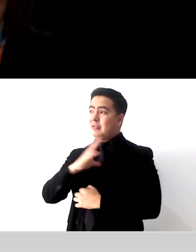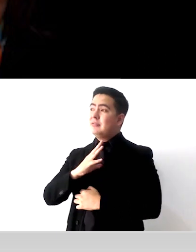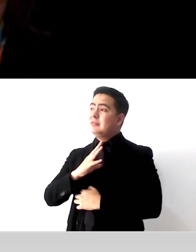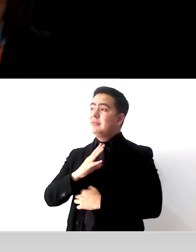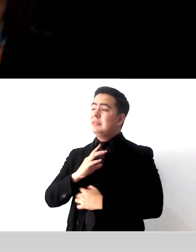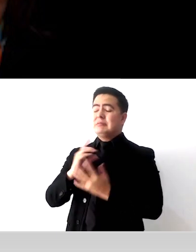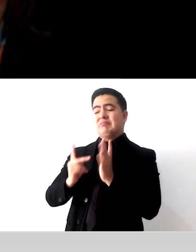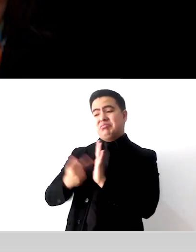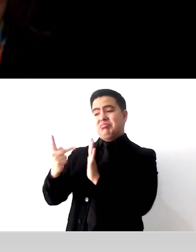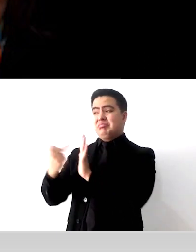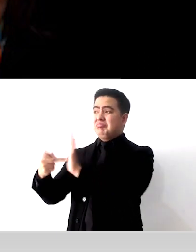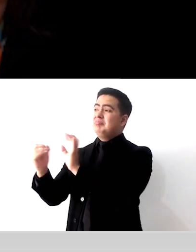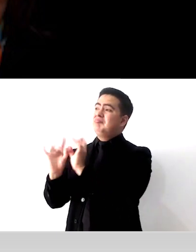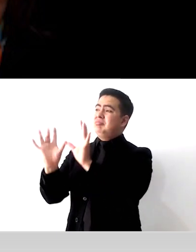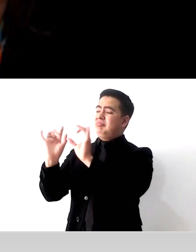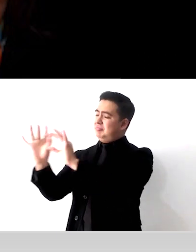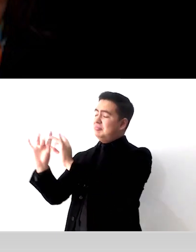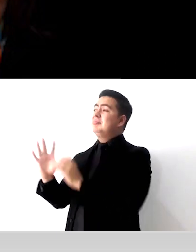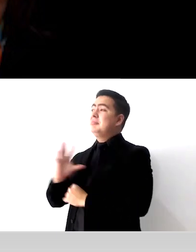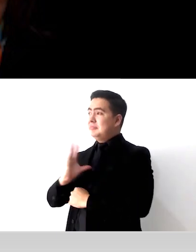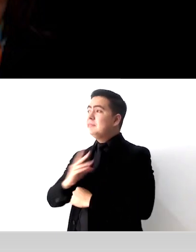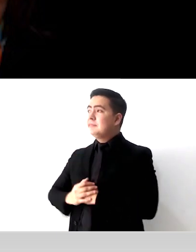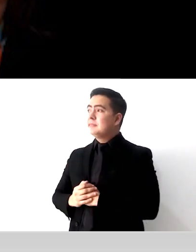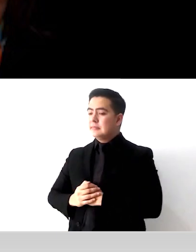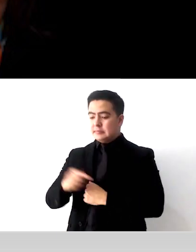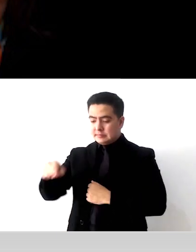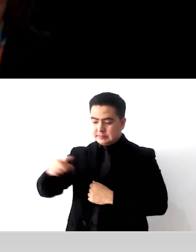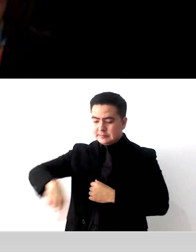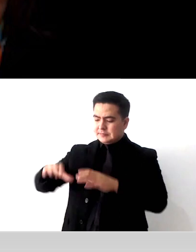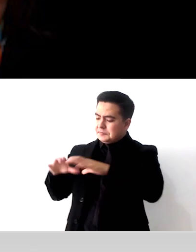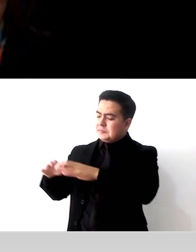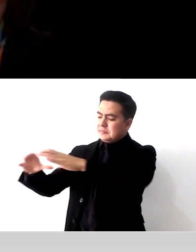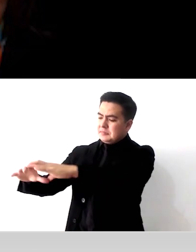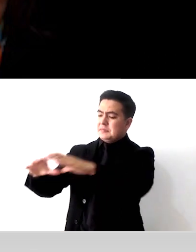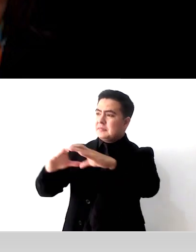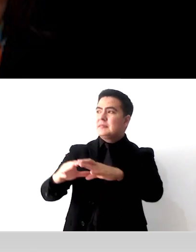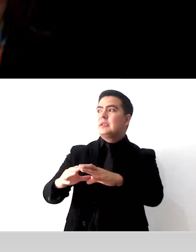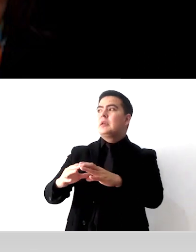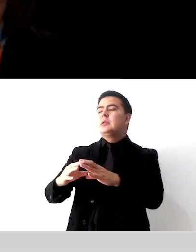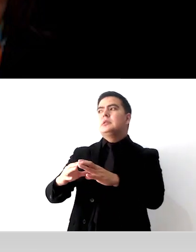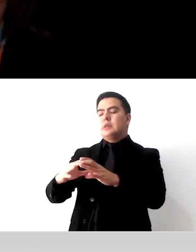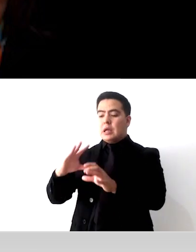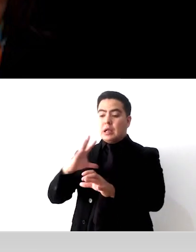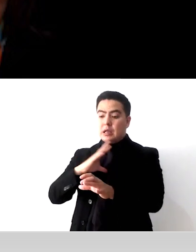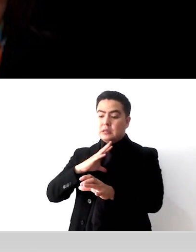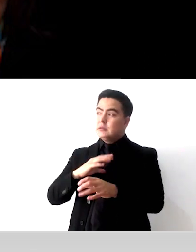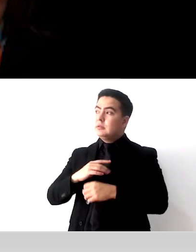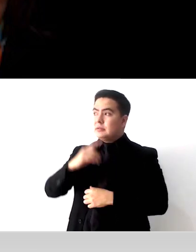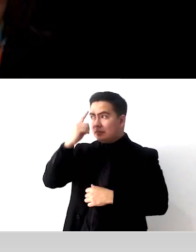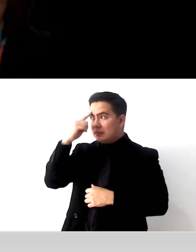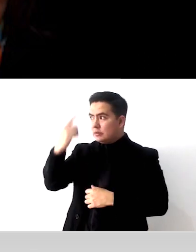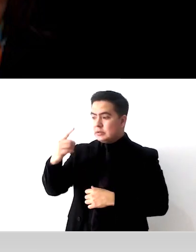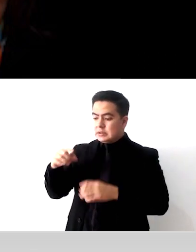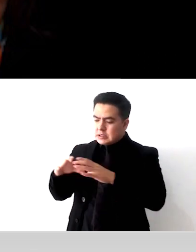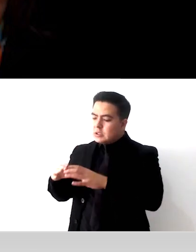de género. Las instituciones electorales, los congresos han luchado permanentemente para que los